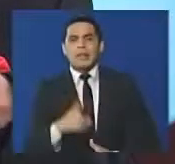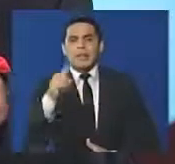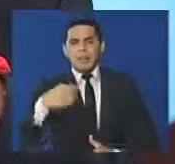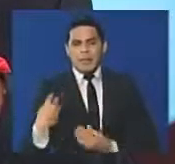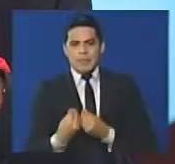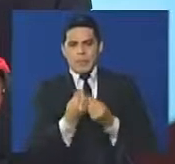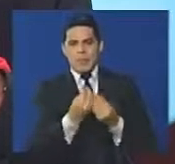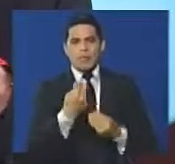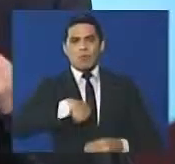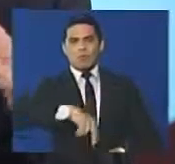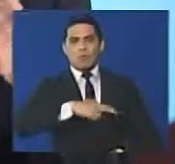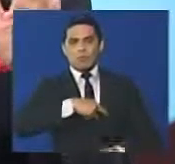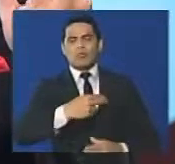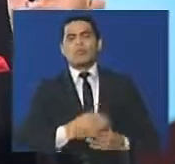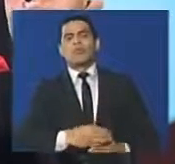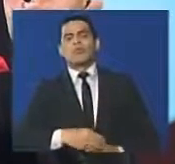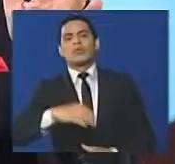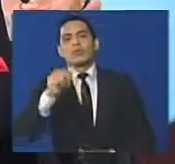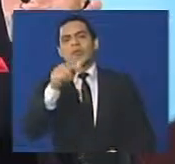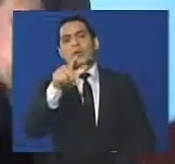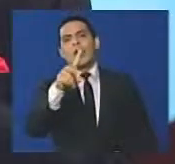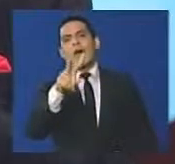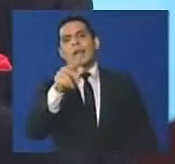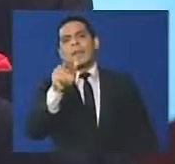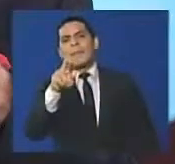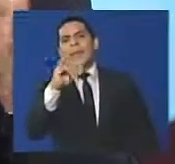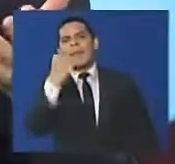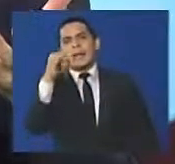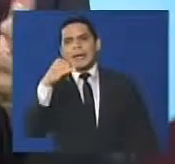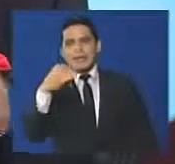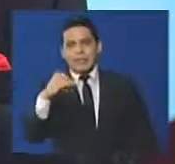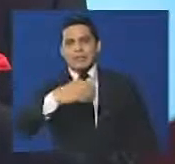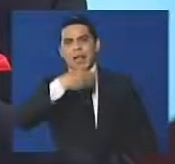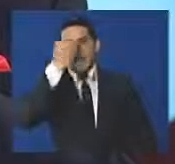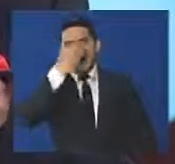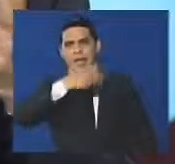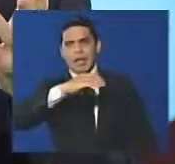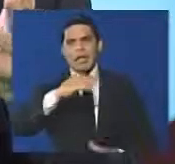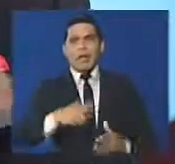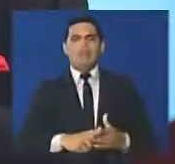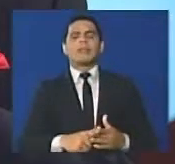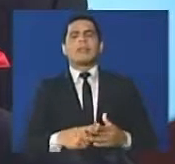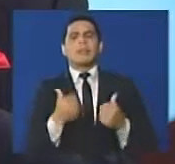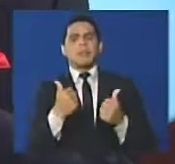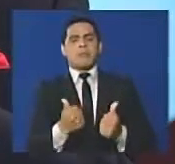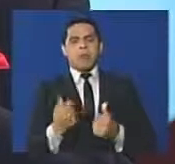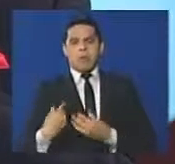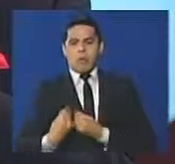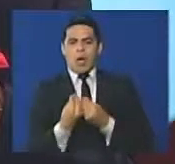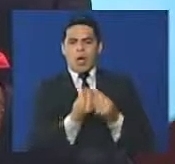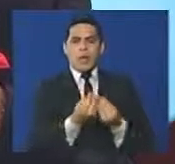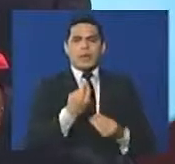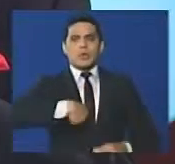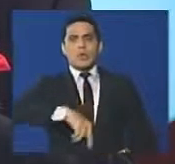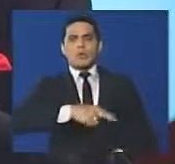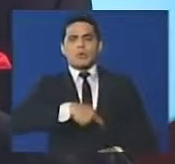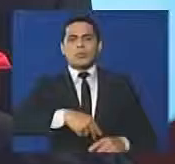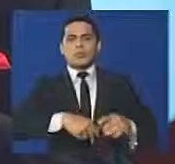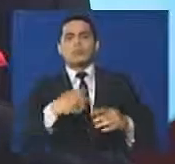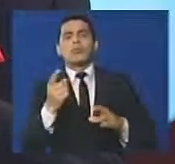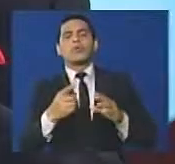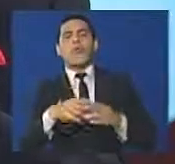es el mejor cantante que canta, digamos, la parte de Florentino. Y el diablo lo